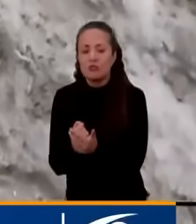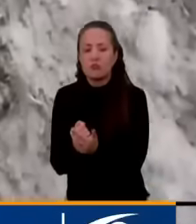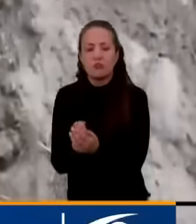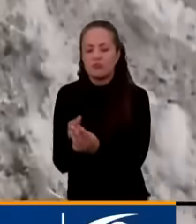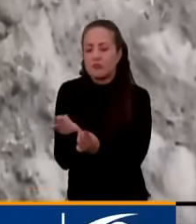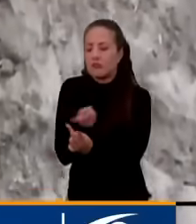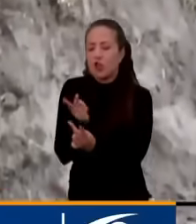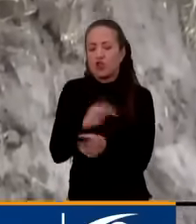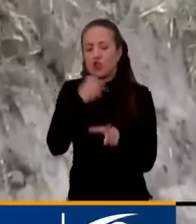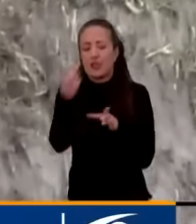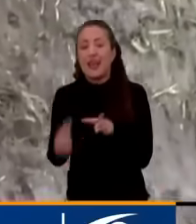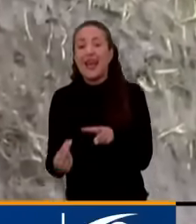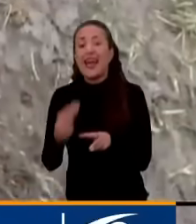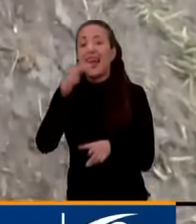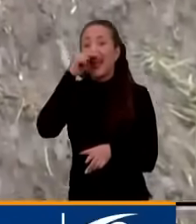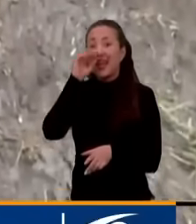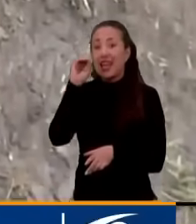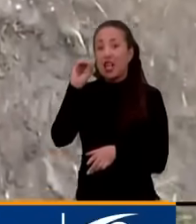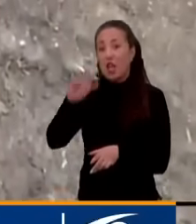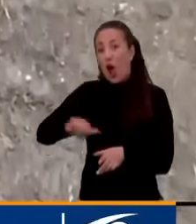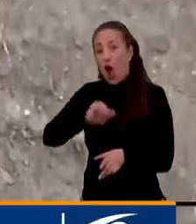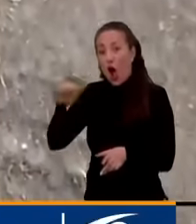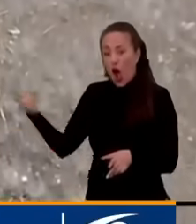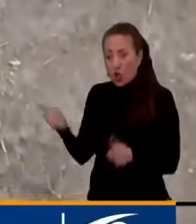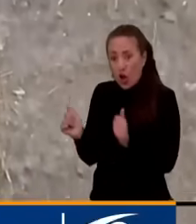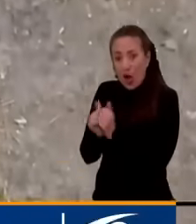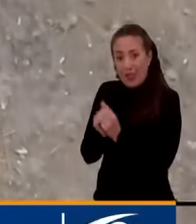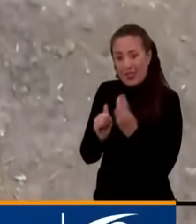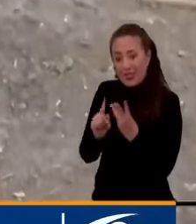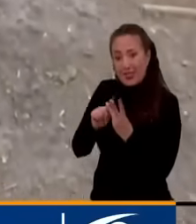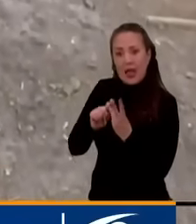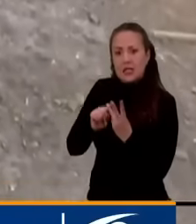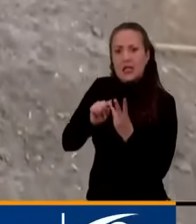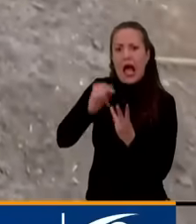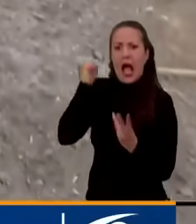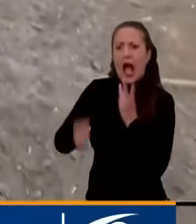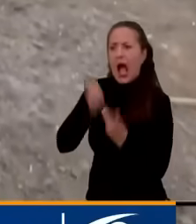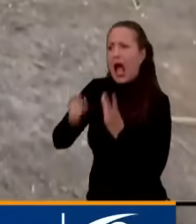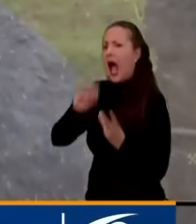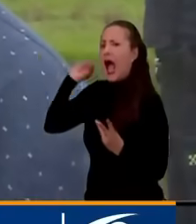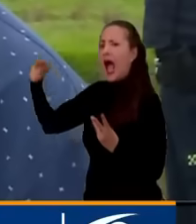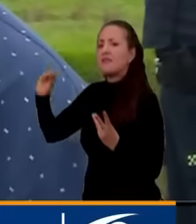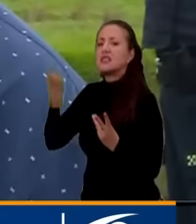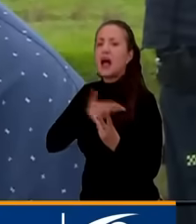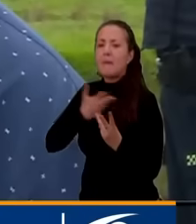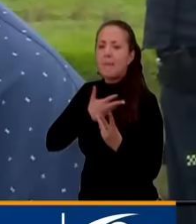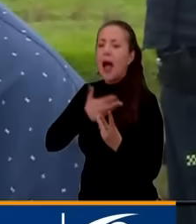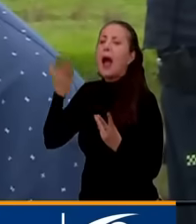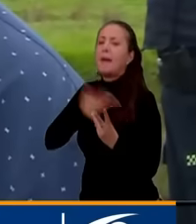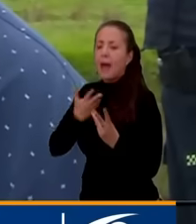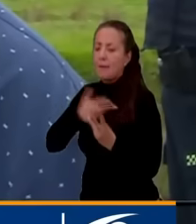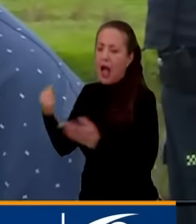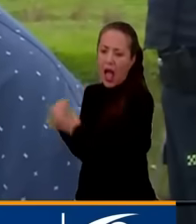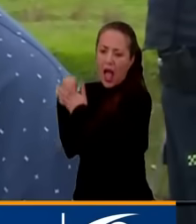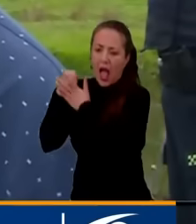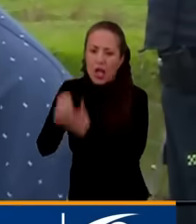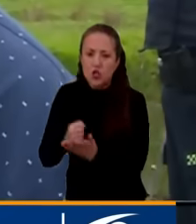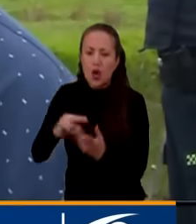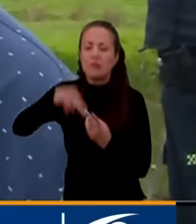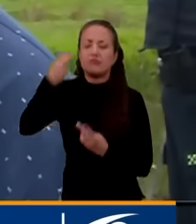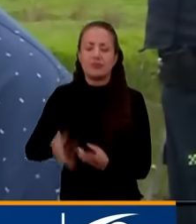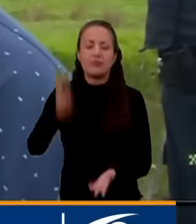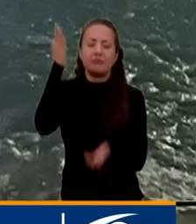cayeron allá el niño que estaba con ellos eh fue a avisar a la mamá y la mamá Por supuesto que vino a auxiliarlos y fue Cuando